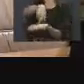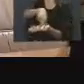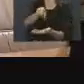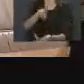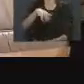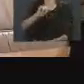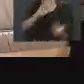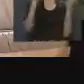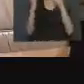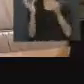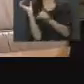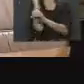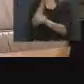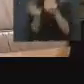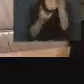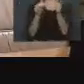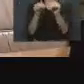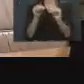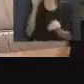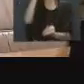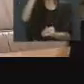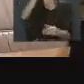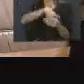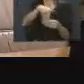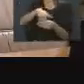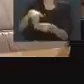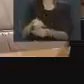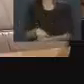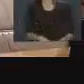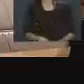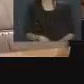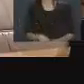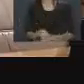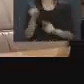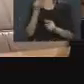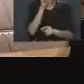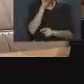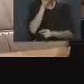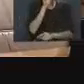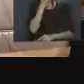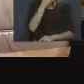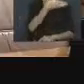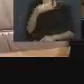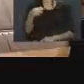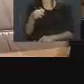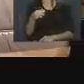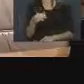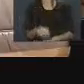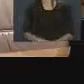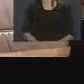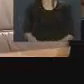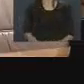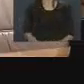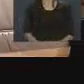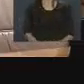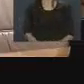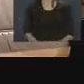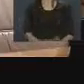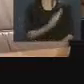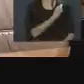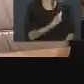medio ambiente el mismo día de la votación nadie dijo nada respecto de estas consideraciones